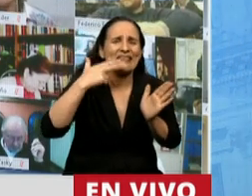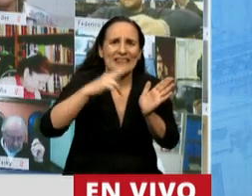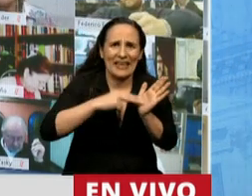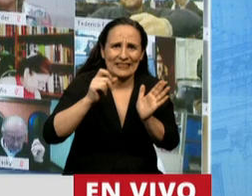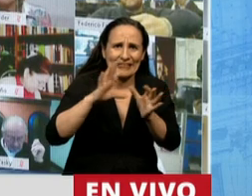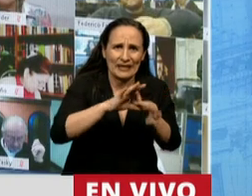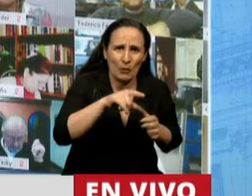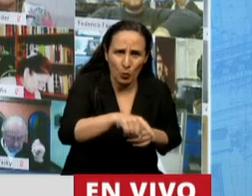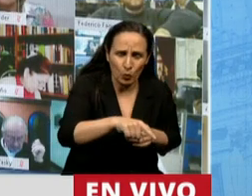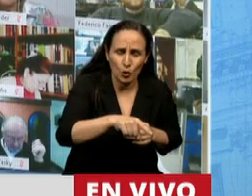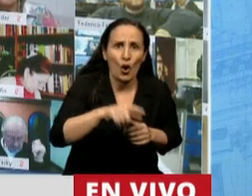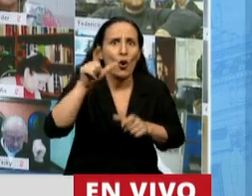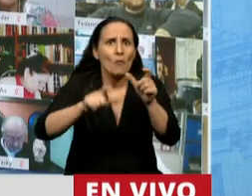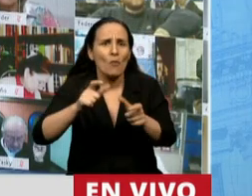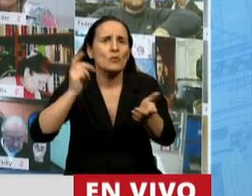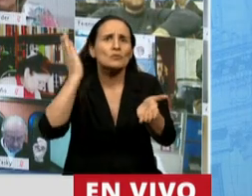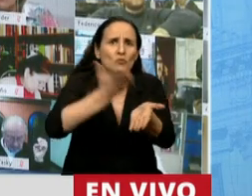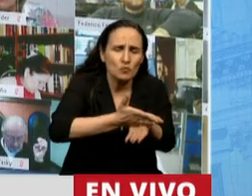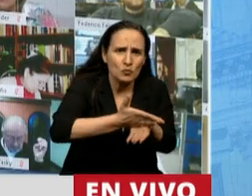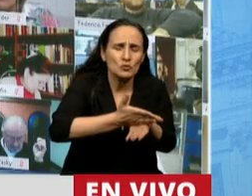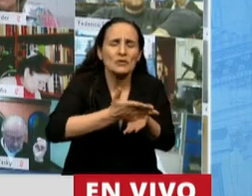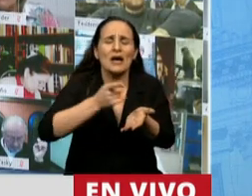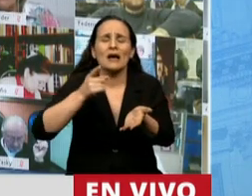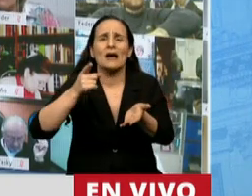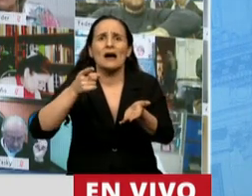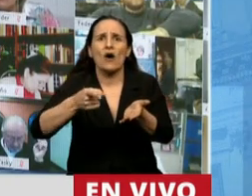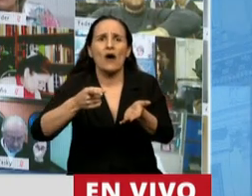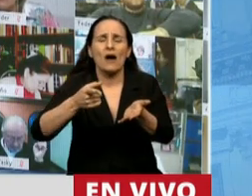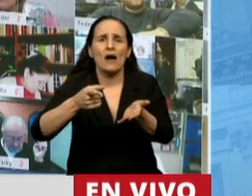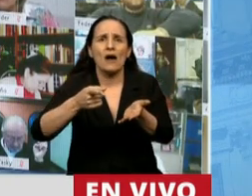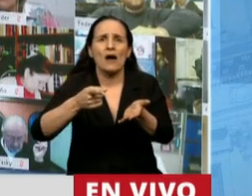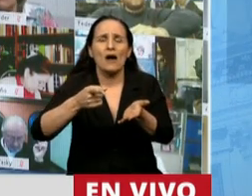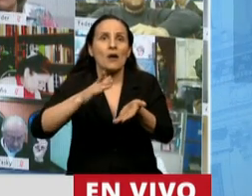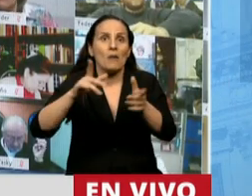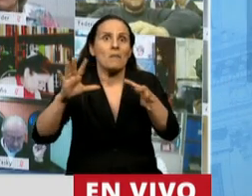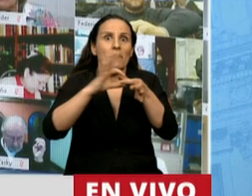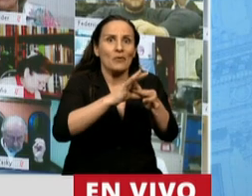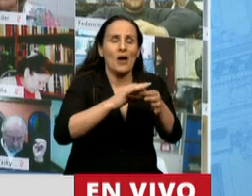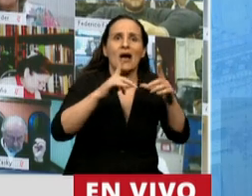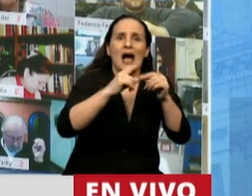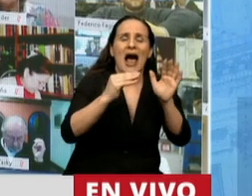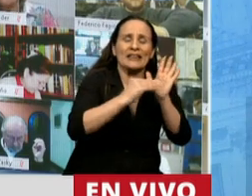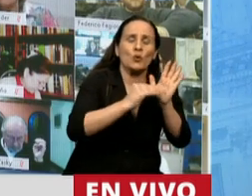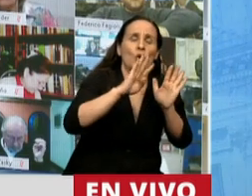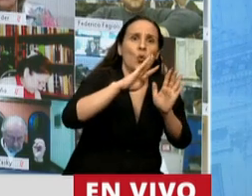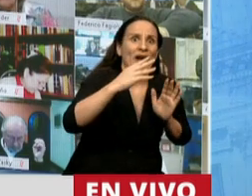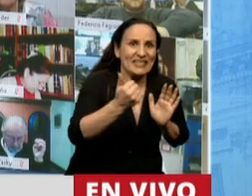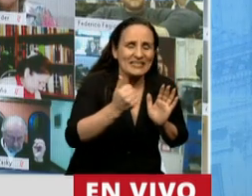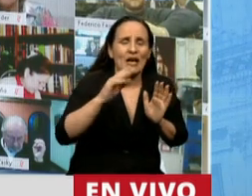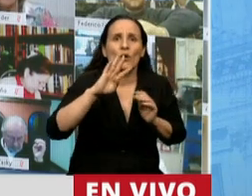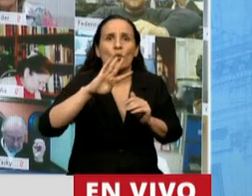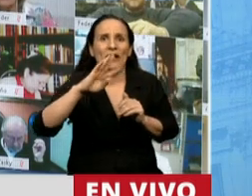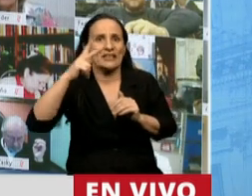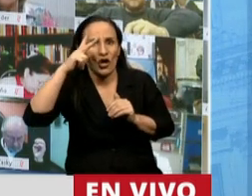o aquellas que hayan sido sancionadas con multas por infracciones dolosas en los términos de los artículos 46 y 48 de la ley